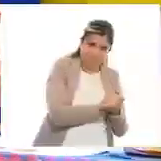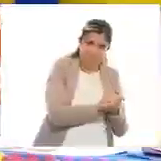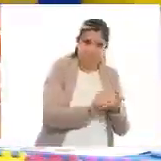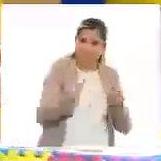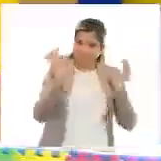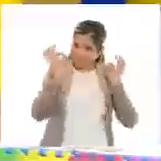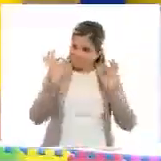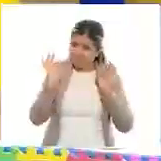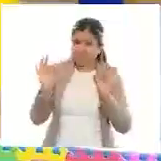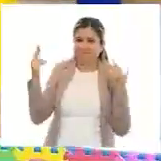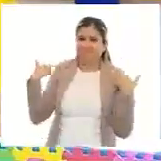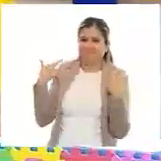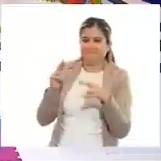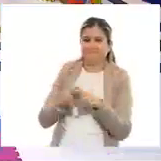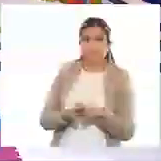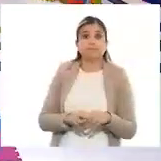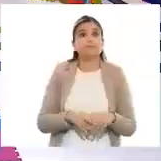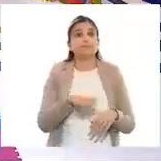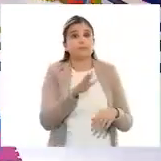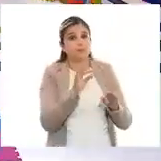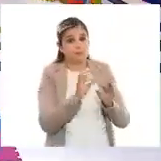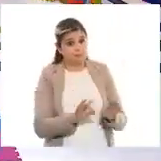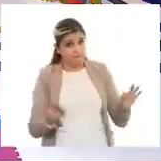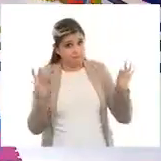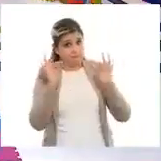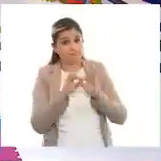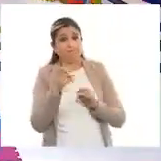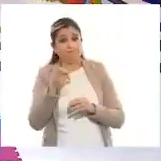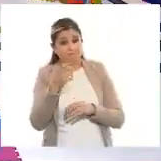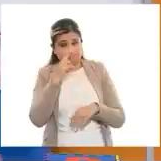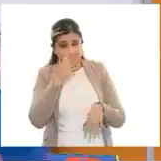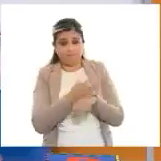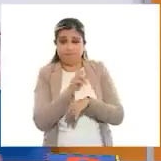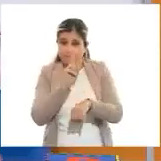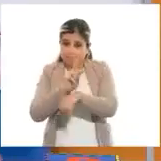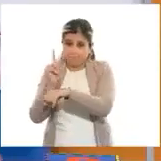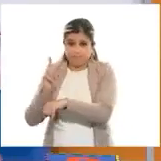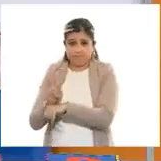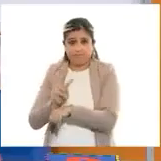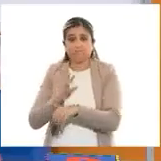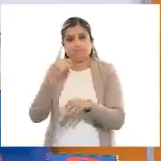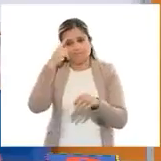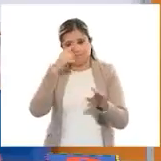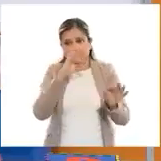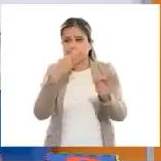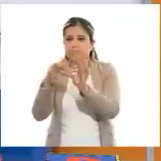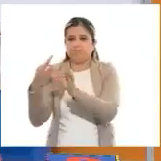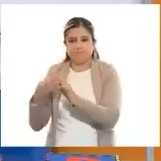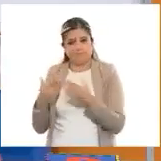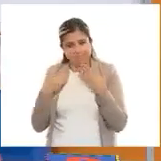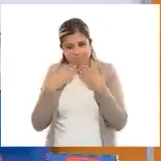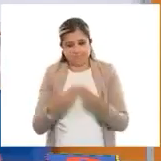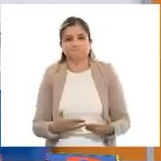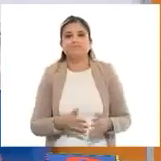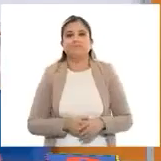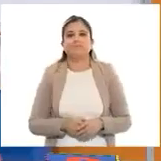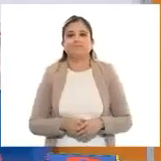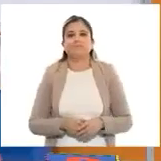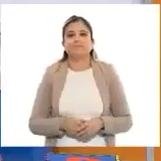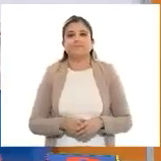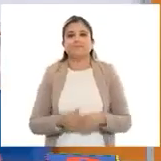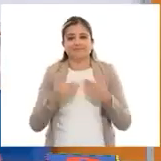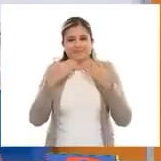lista, maestra Leni. Oye, qué importante tarea tiene. Tiene que estar vigilando que todo se esté cumpliendo adecuadamente. Muy bien, vamos a